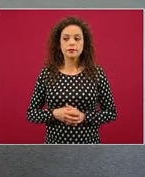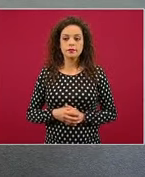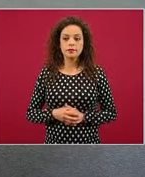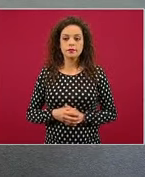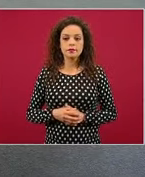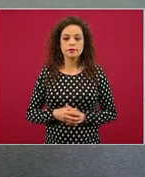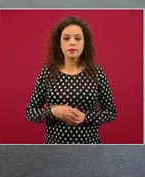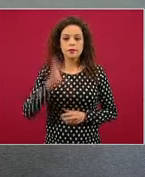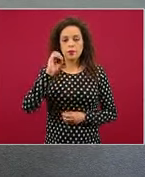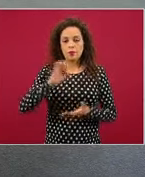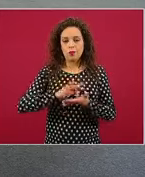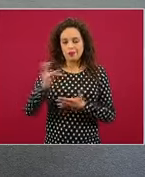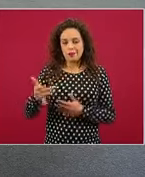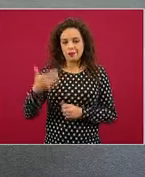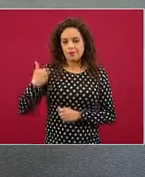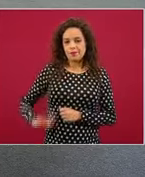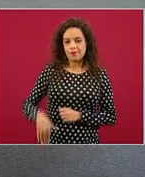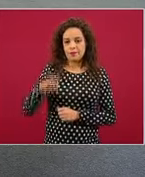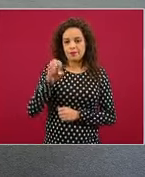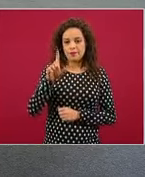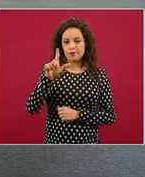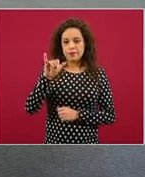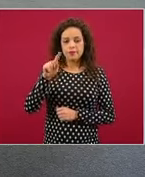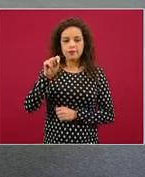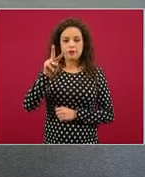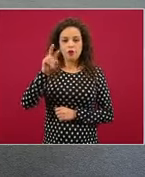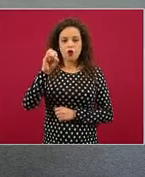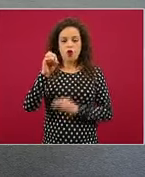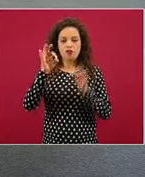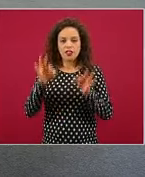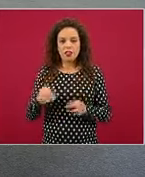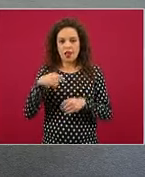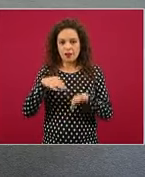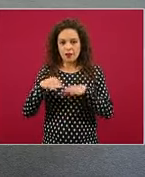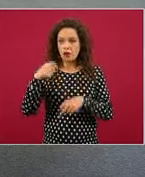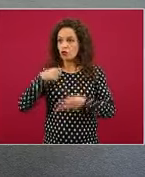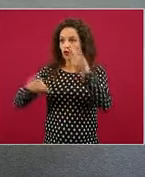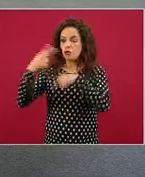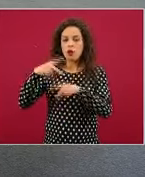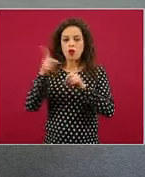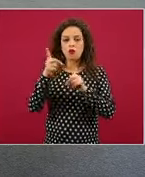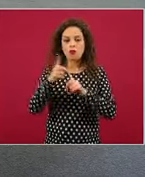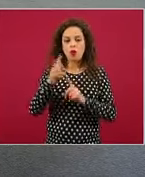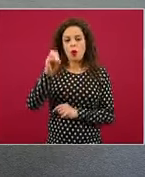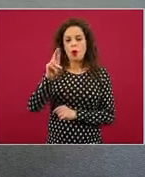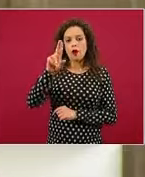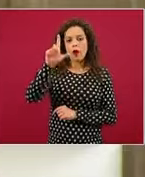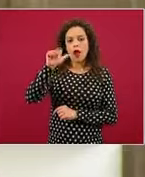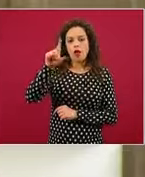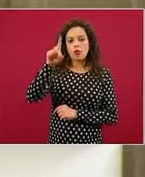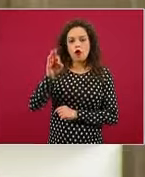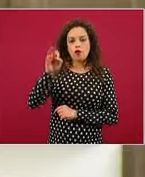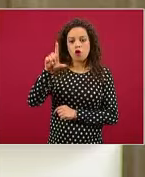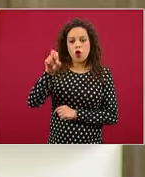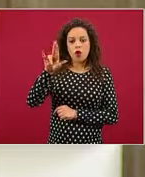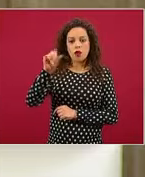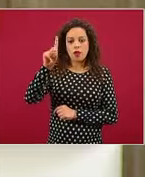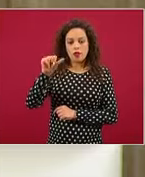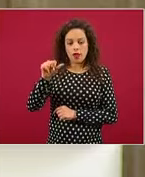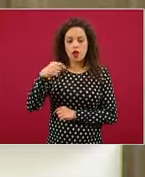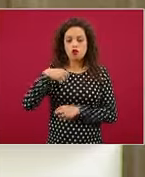Gracias por permitirme preguntar. Mi nombre es Eli, de Eli TV Oficial. Vengo de Orlando, Florida. Vengo representando a los